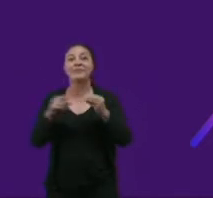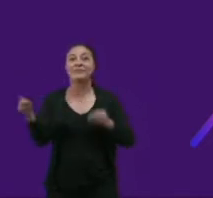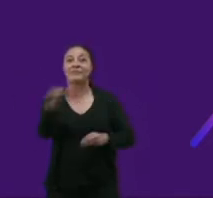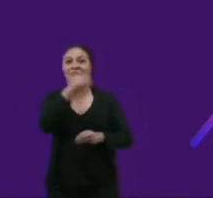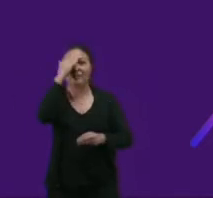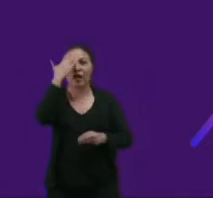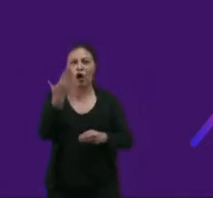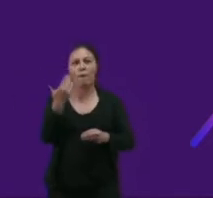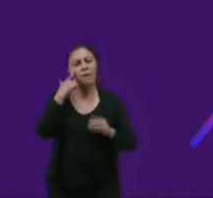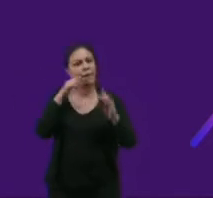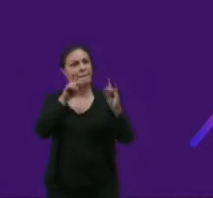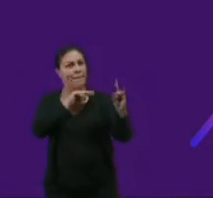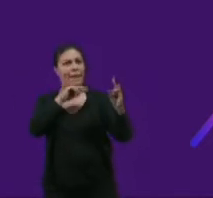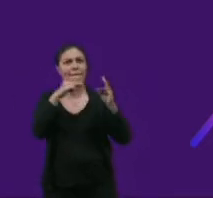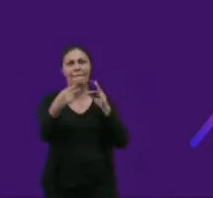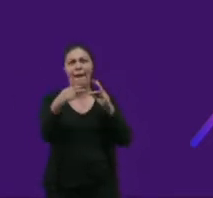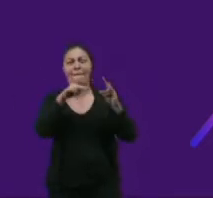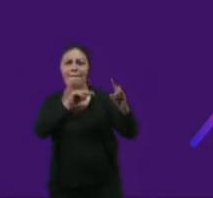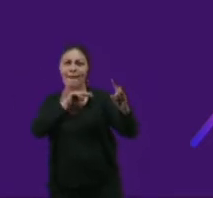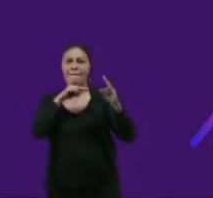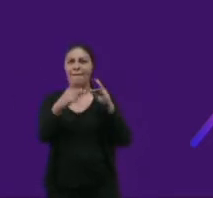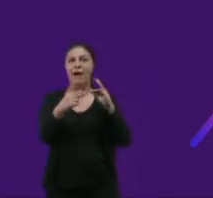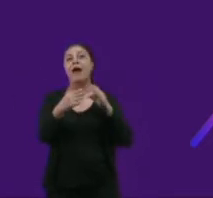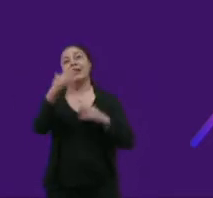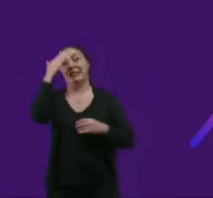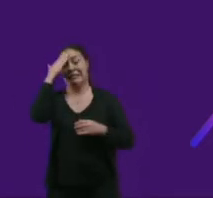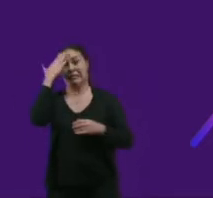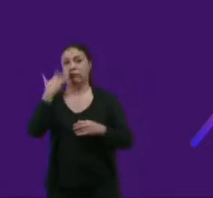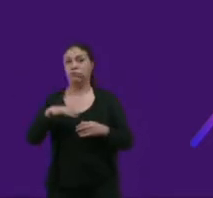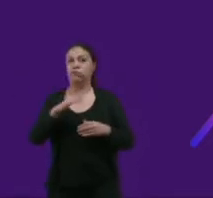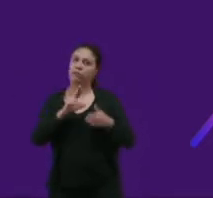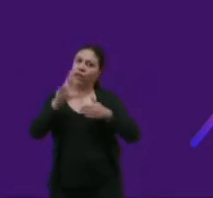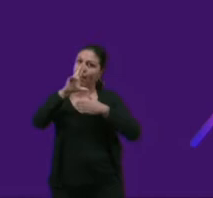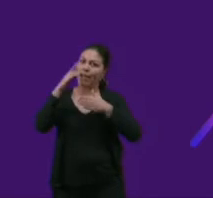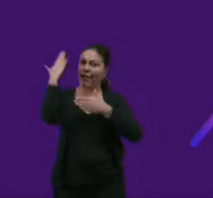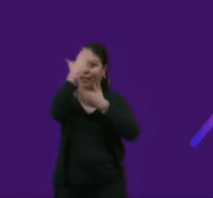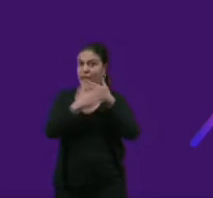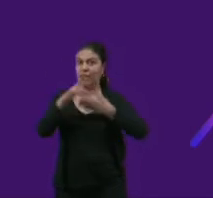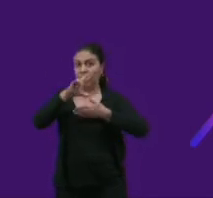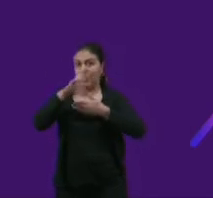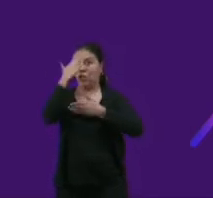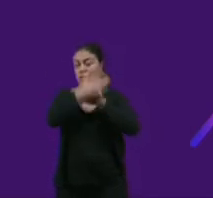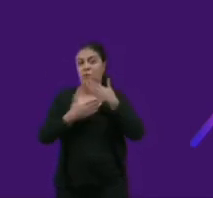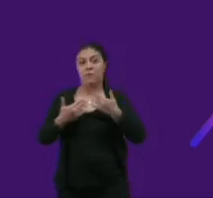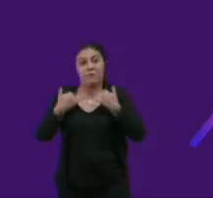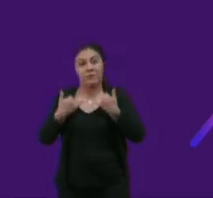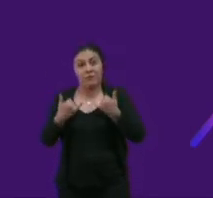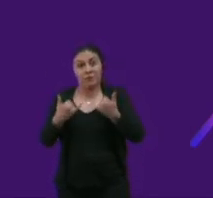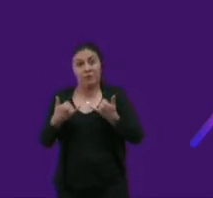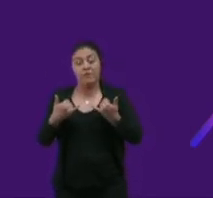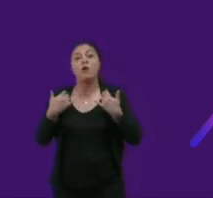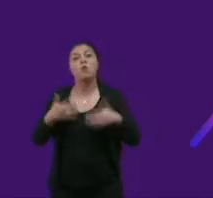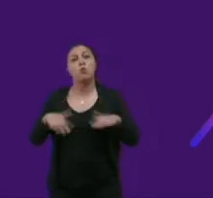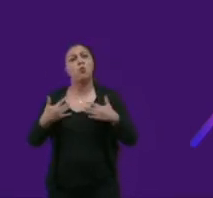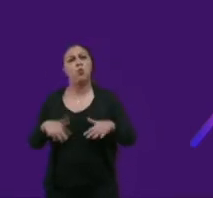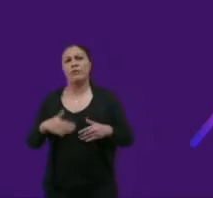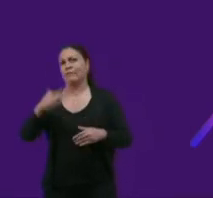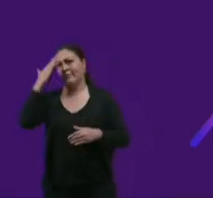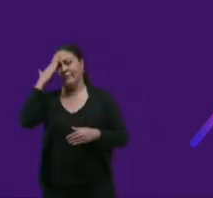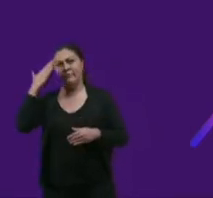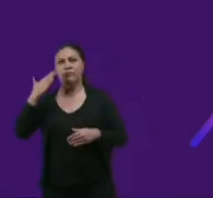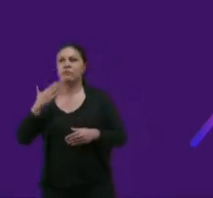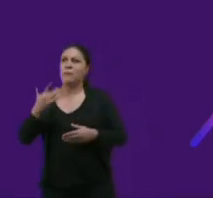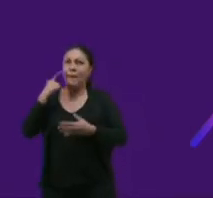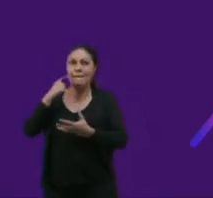perspectiva de cómo este ecosistema en latinoamérica hoy está recibiendo no solamente más capital